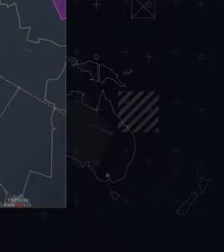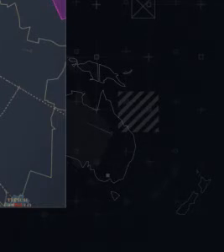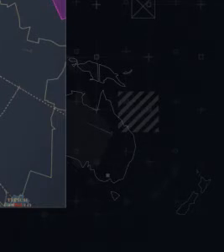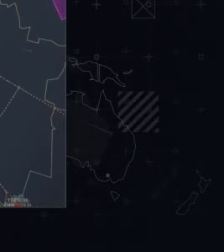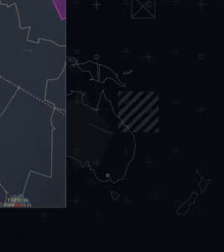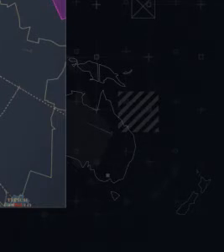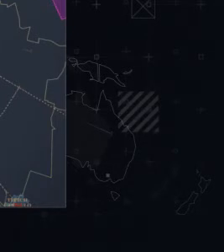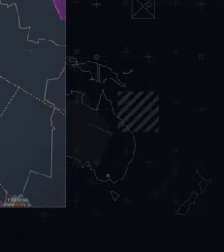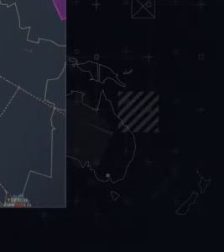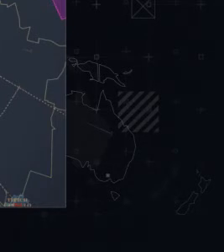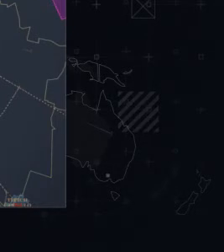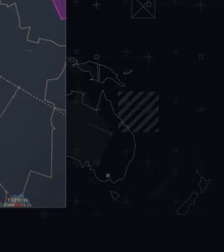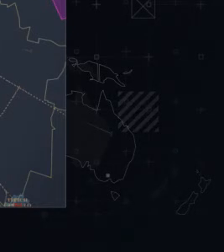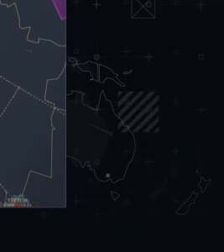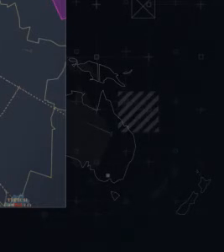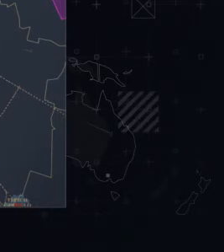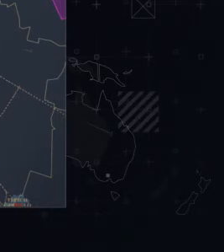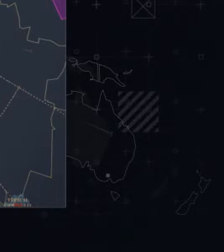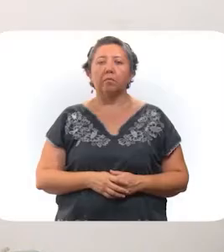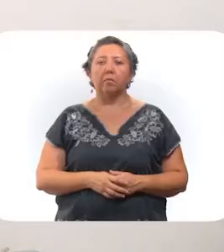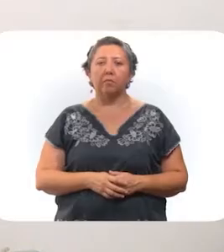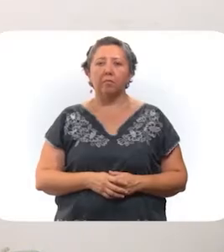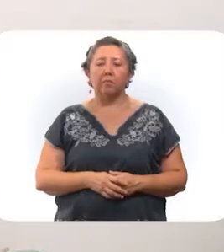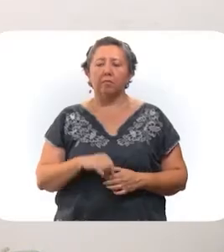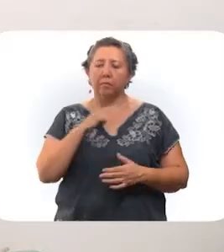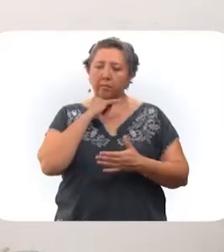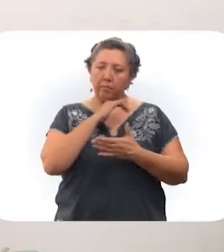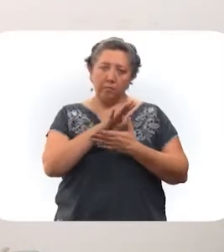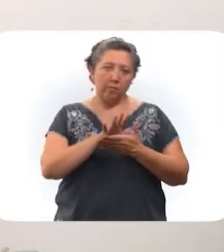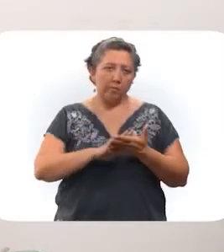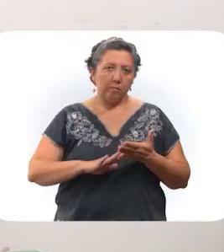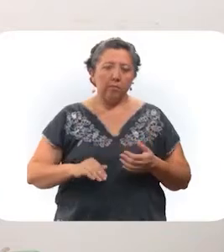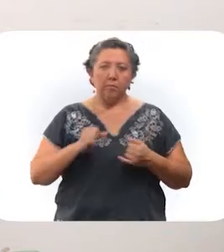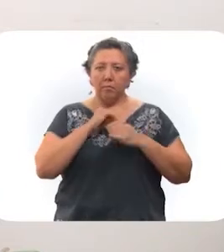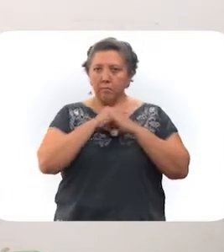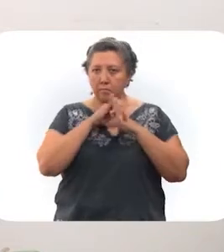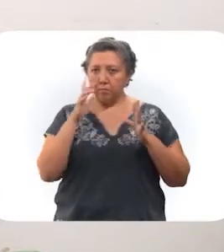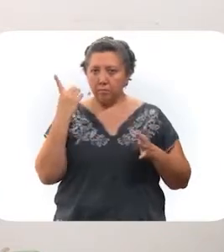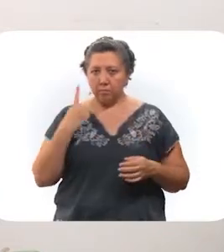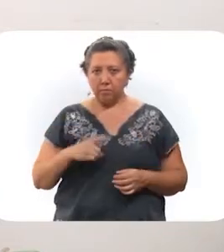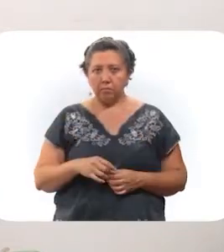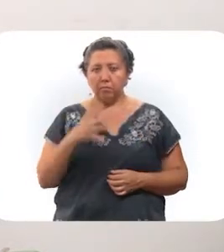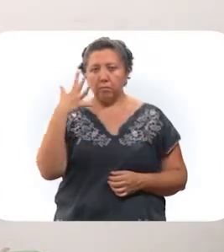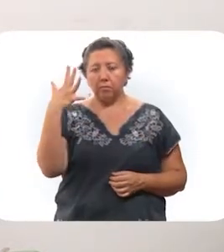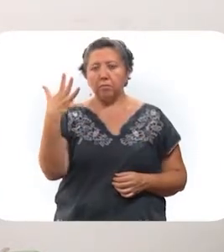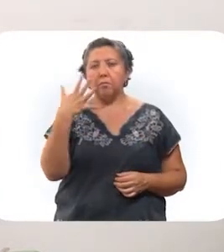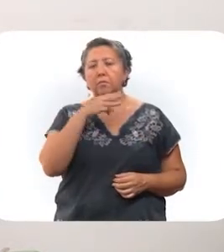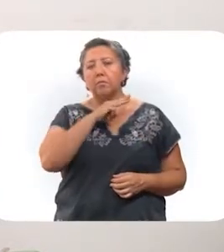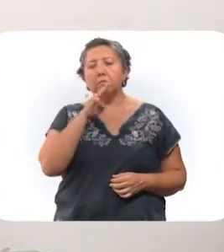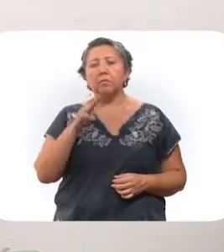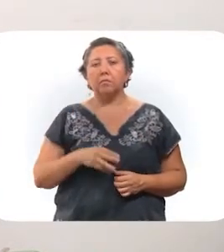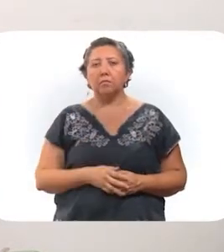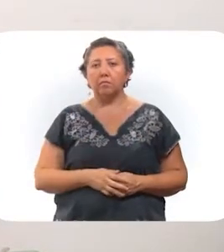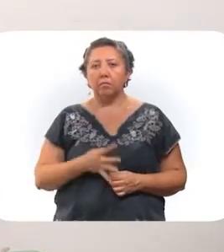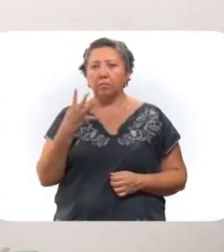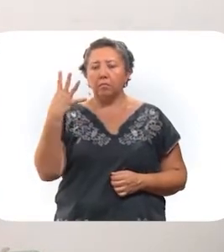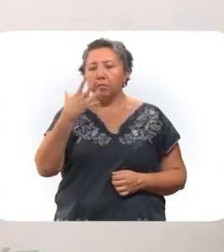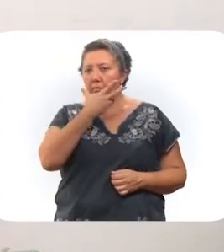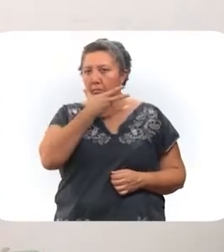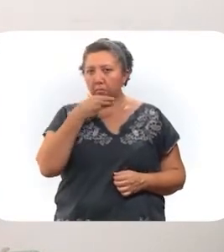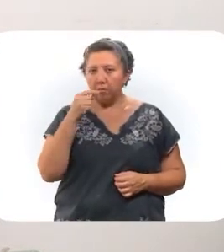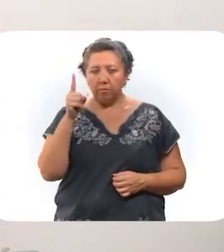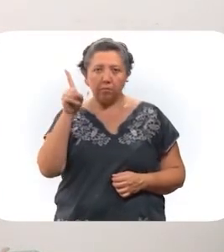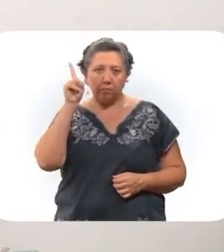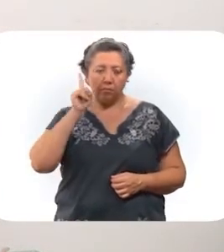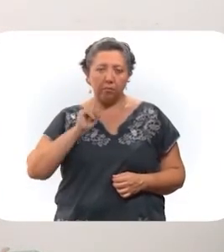zona poniente 11.120. Lamentablemente en este parte médico informamos de 5 fallecimientos, son 4 hombres y